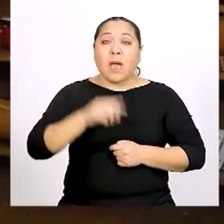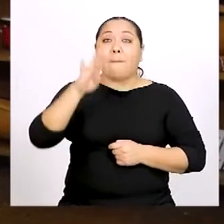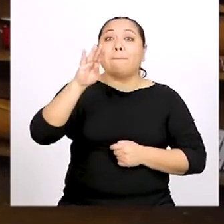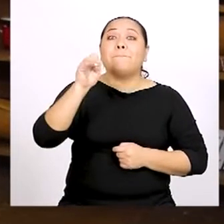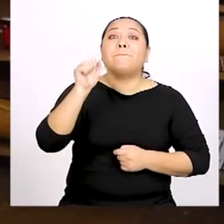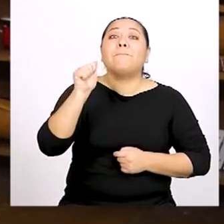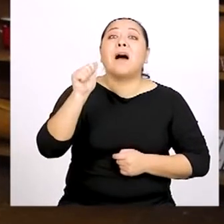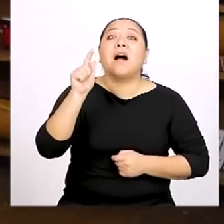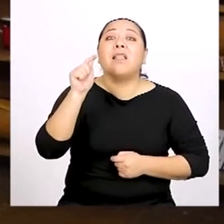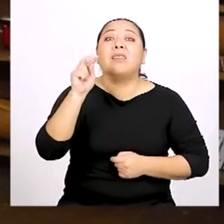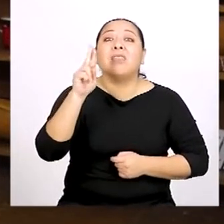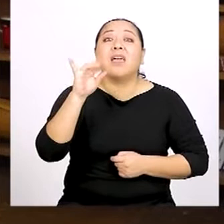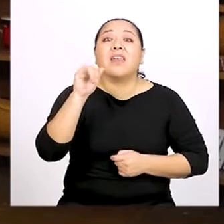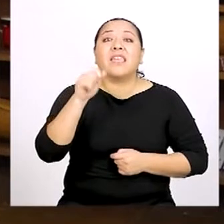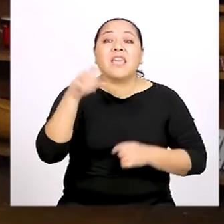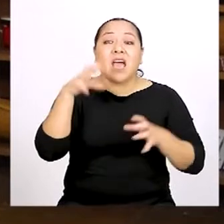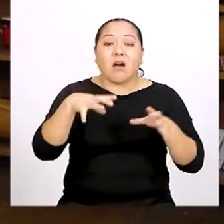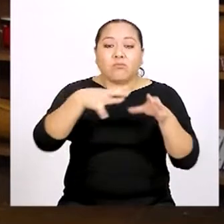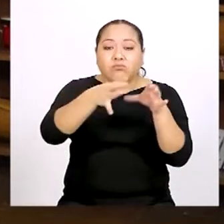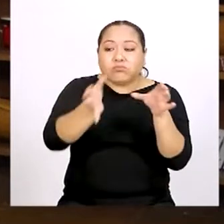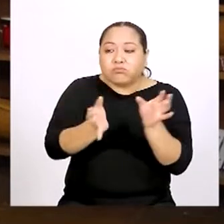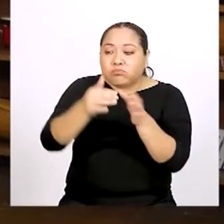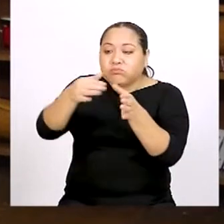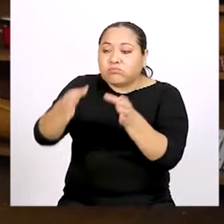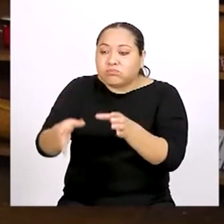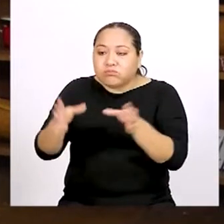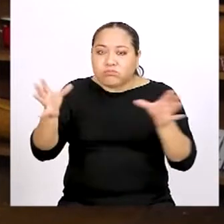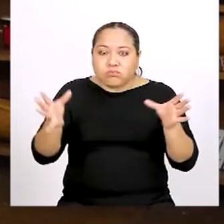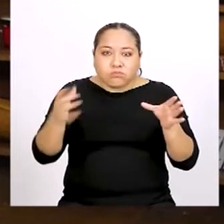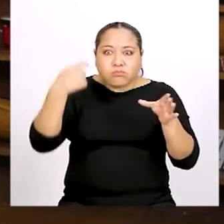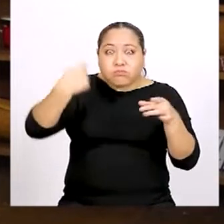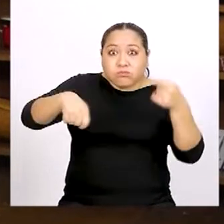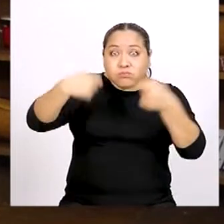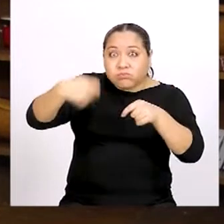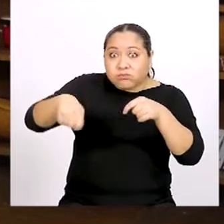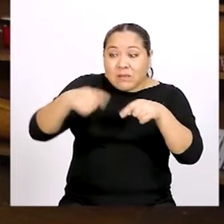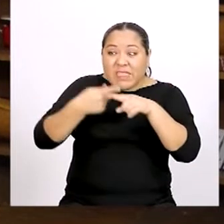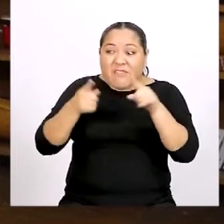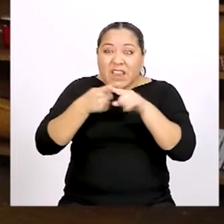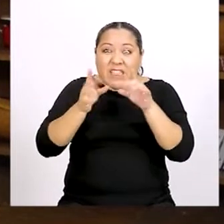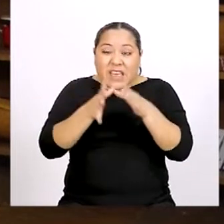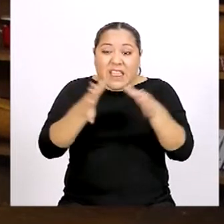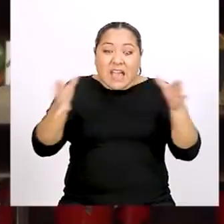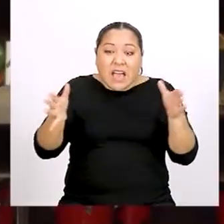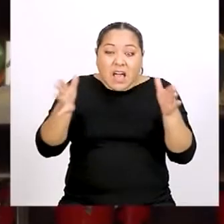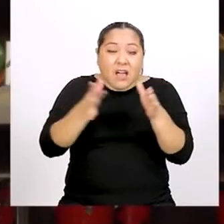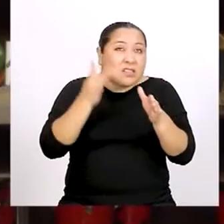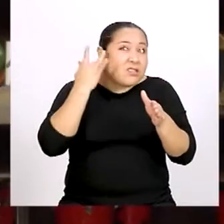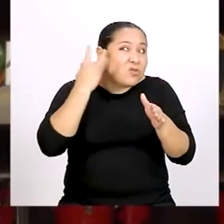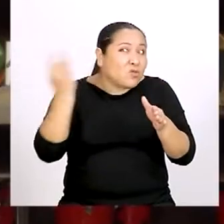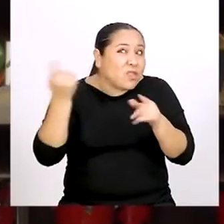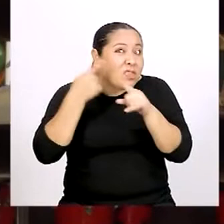Es una batería y está compuesta por tambores de diferentes tamaños y sonidos.